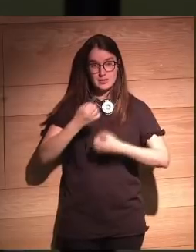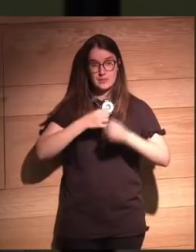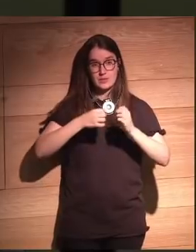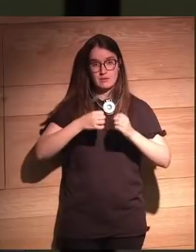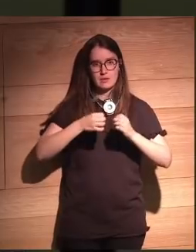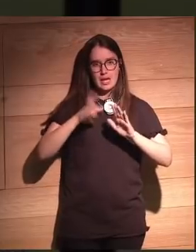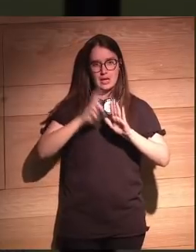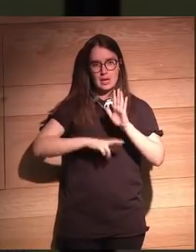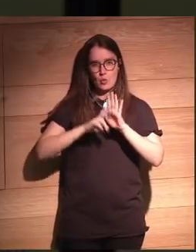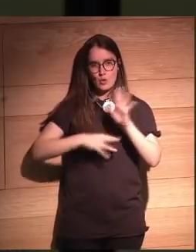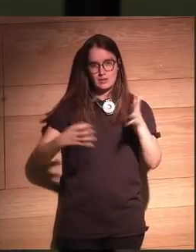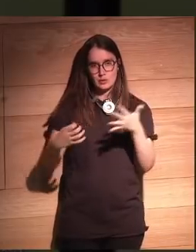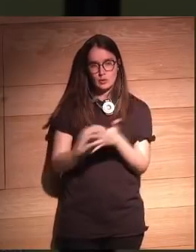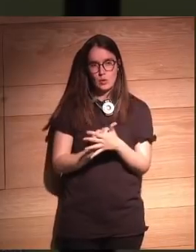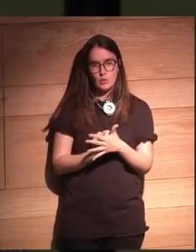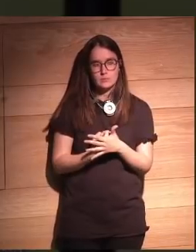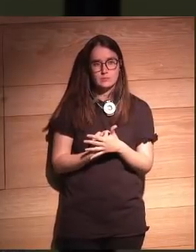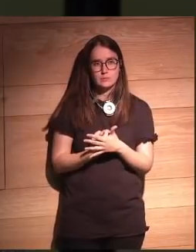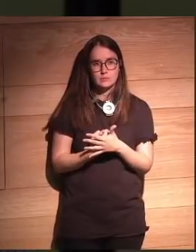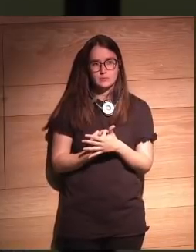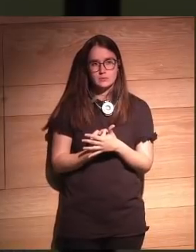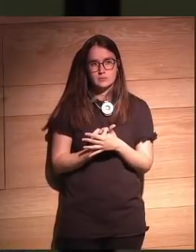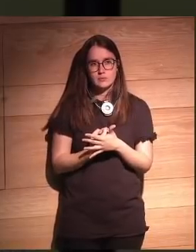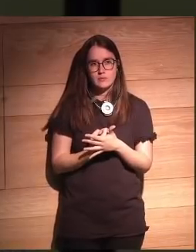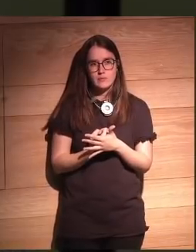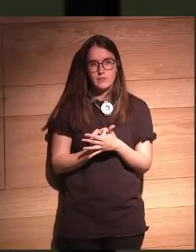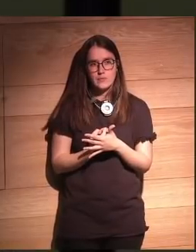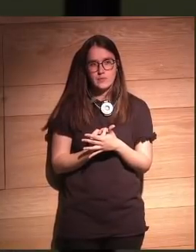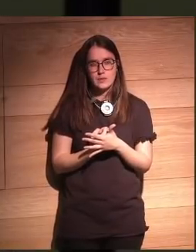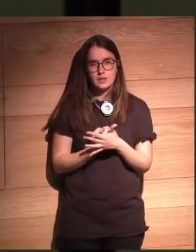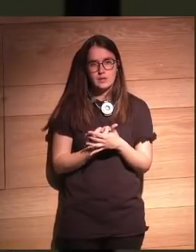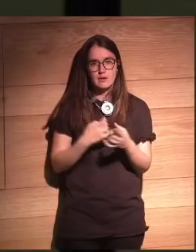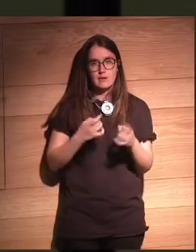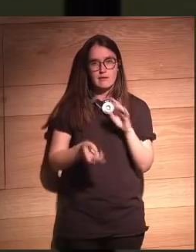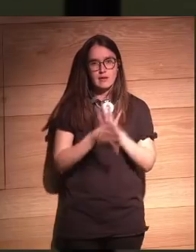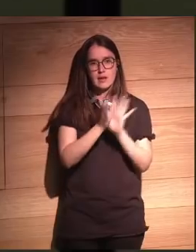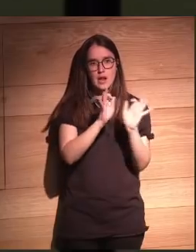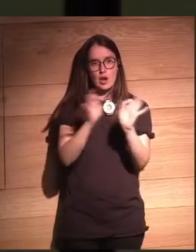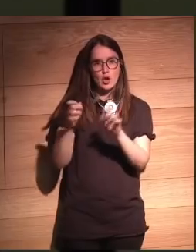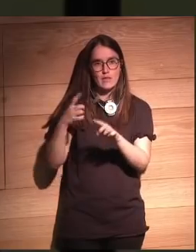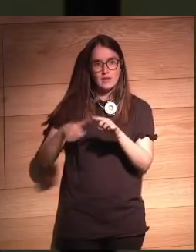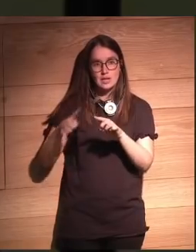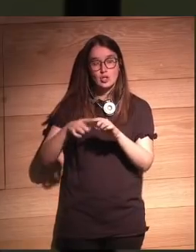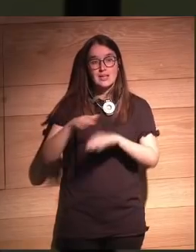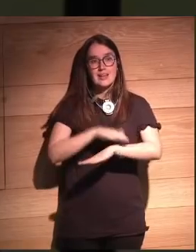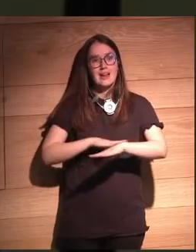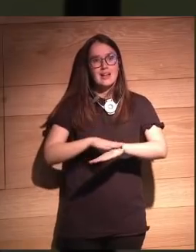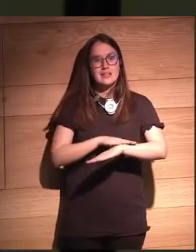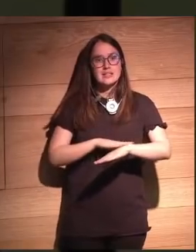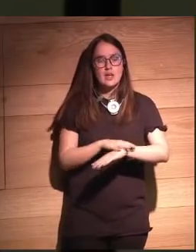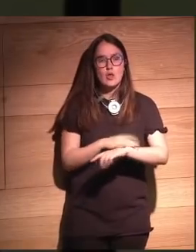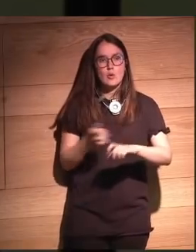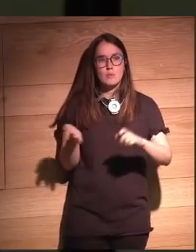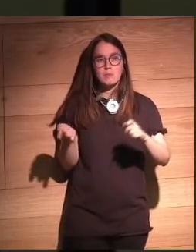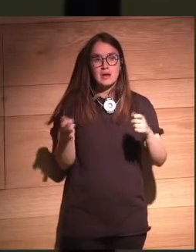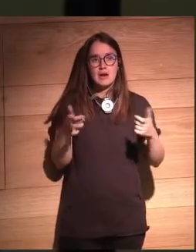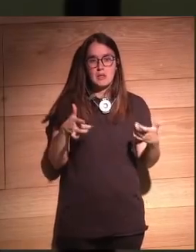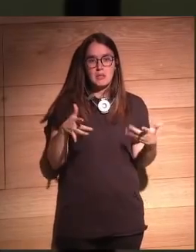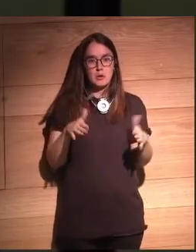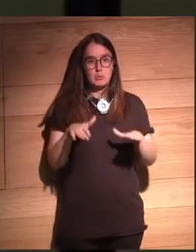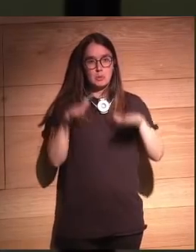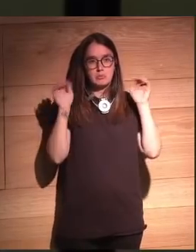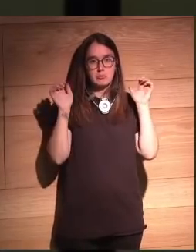regulan todo y, ¿no? Y que van fijando, ¿no? El orden de las cosas. Y el Estado aparece desdibujado del